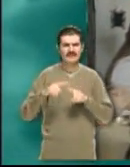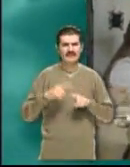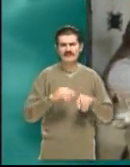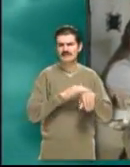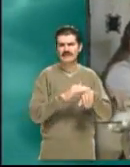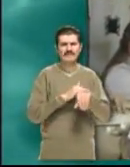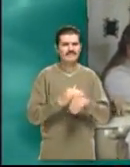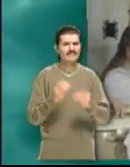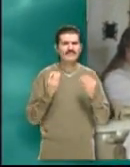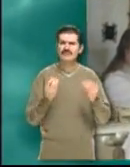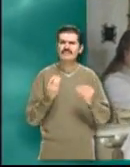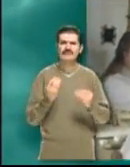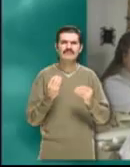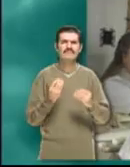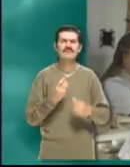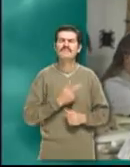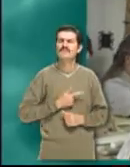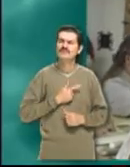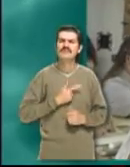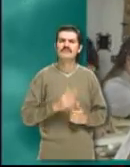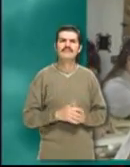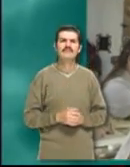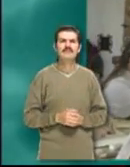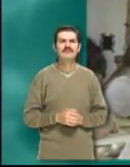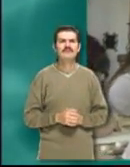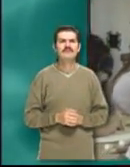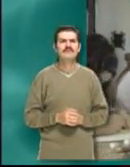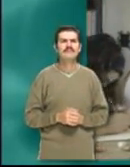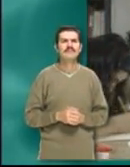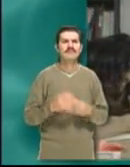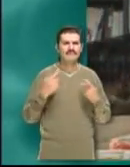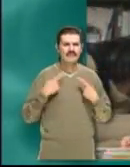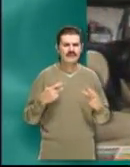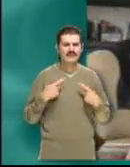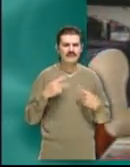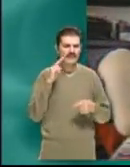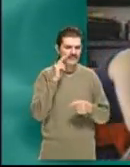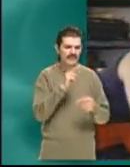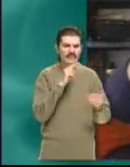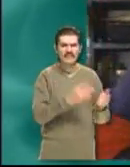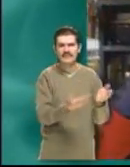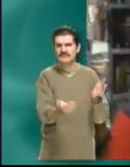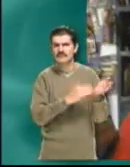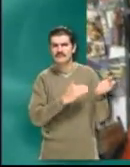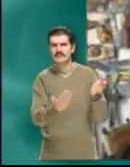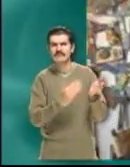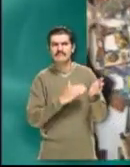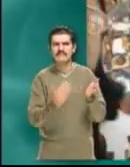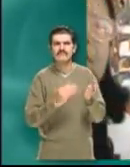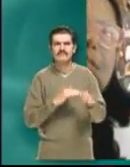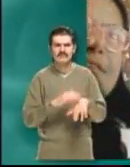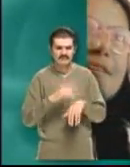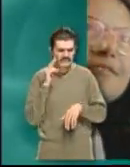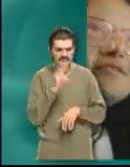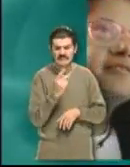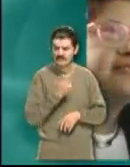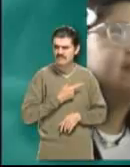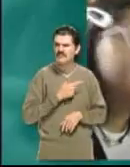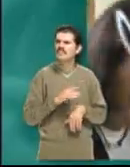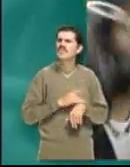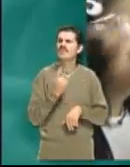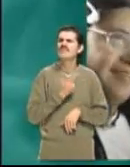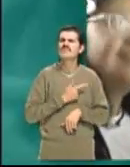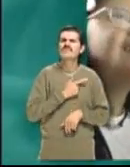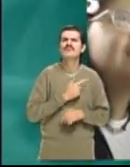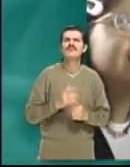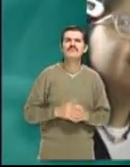Tengo muchos dibujos de desnudos. Uh-huh. Me gusta que la gente los vea. ¿Te gusta el cuerpo humano?